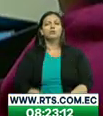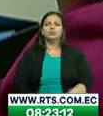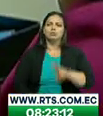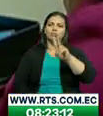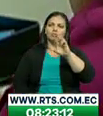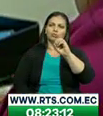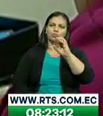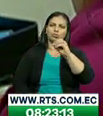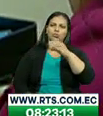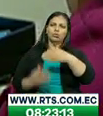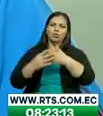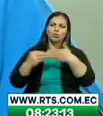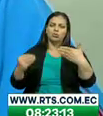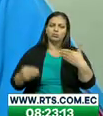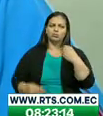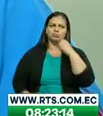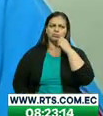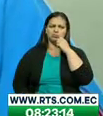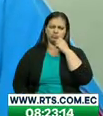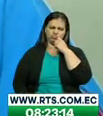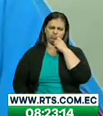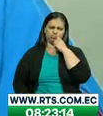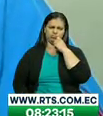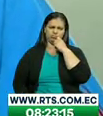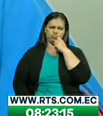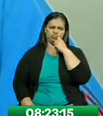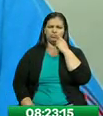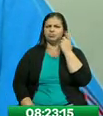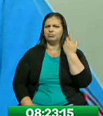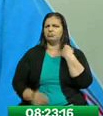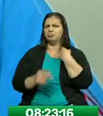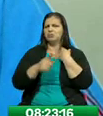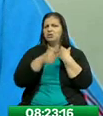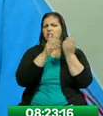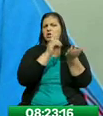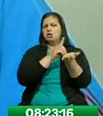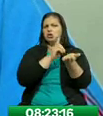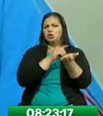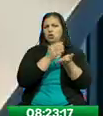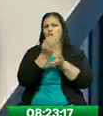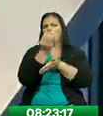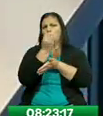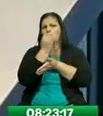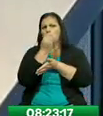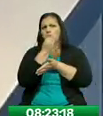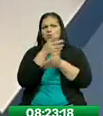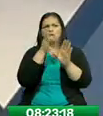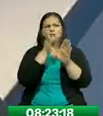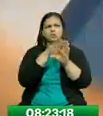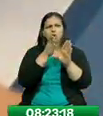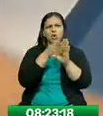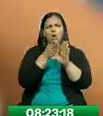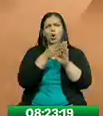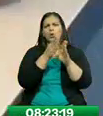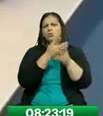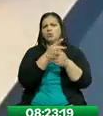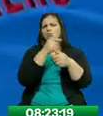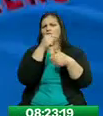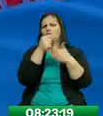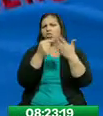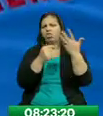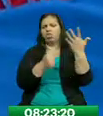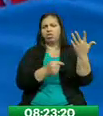ya se debería encender una alerta porque 200 dólares pues no alcanzan y la alimentación de una persona